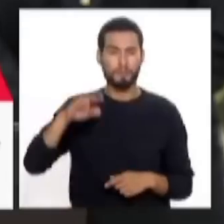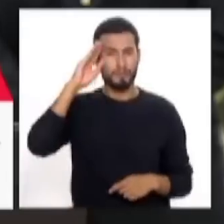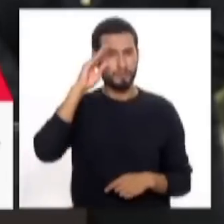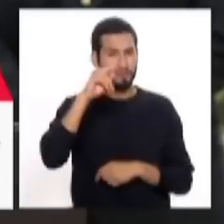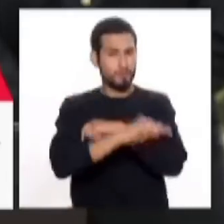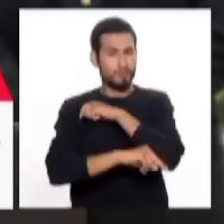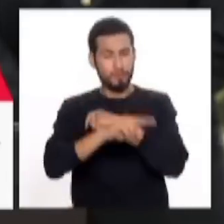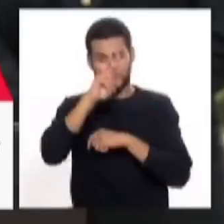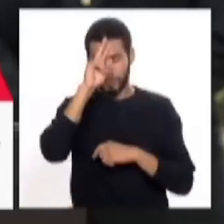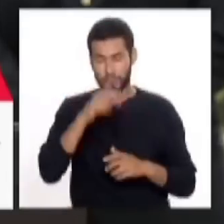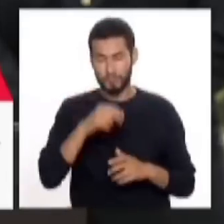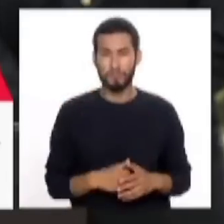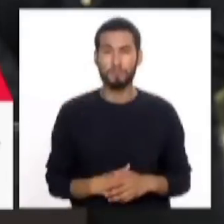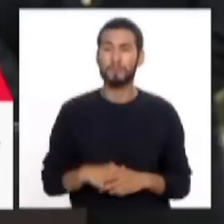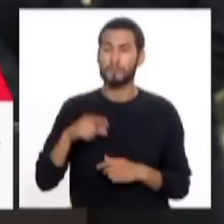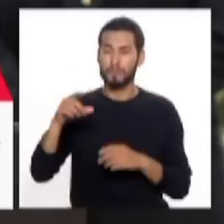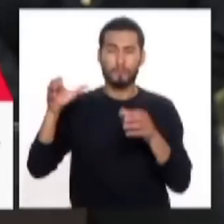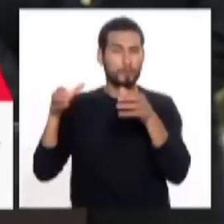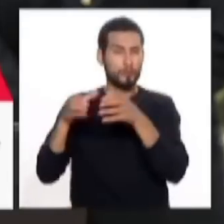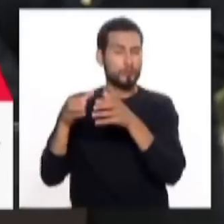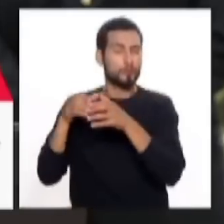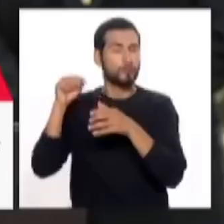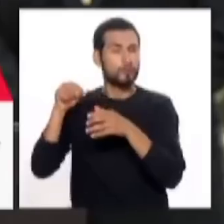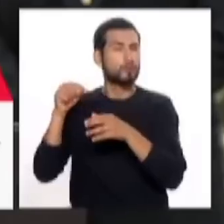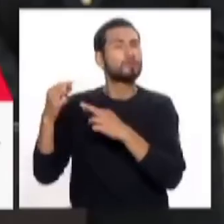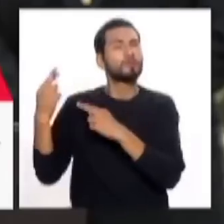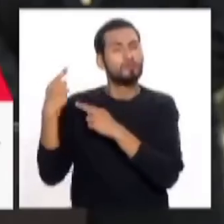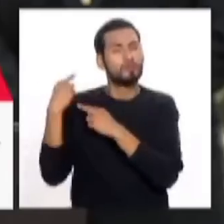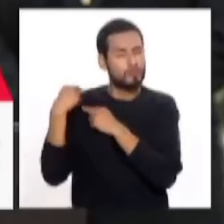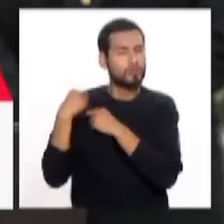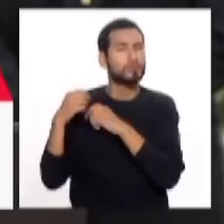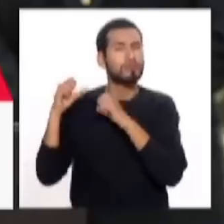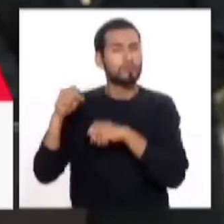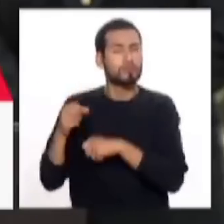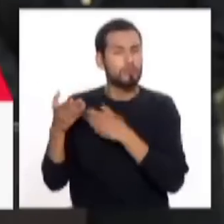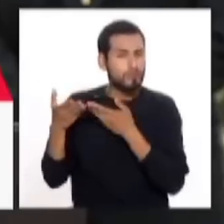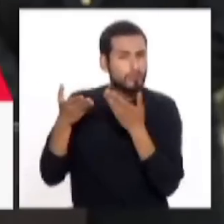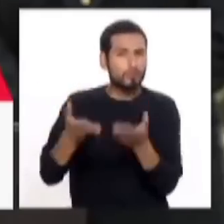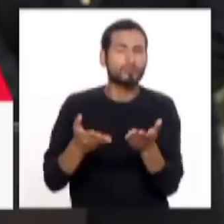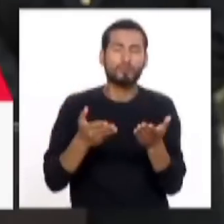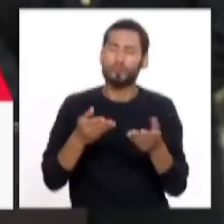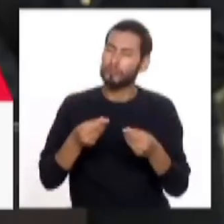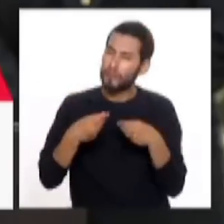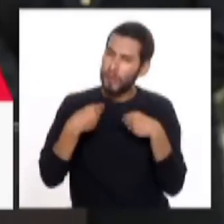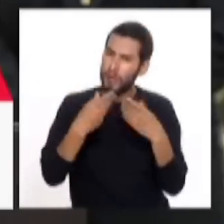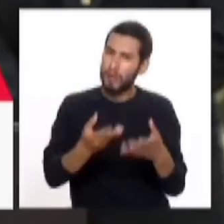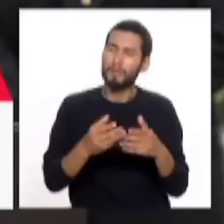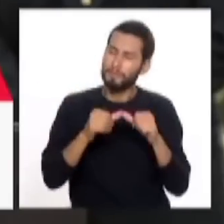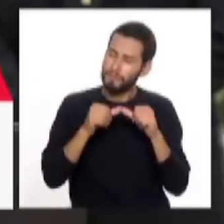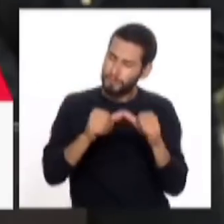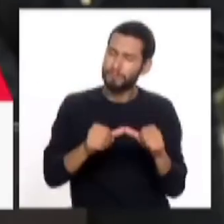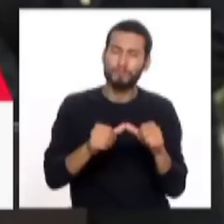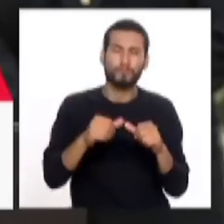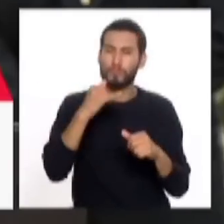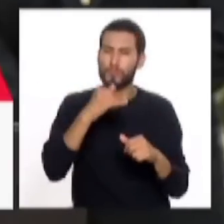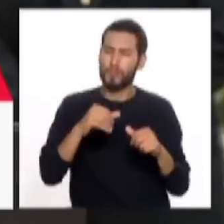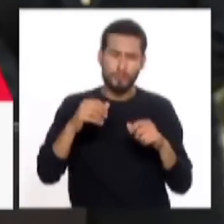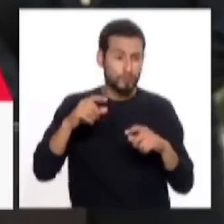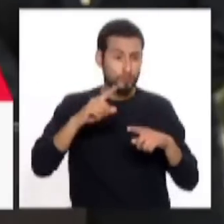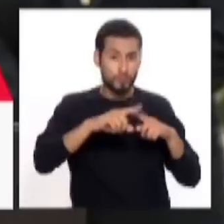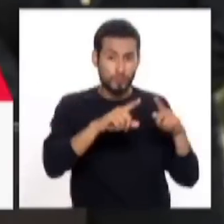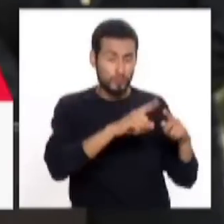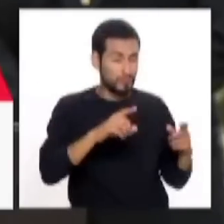del Perú, como institución encargada de garantizar, mantener y restablecer el orden